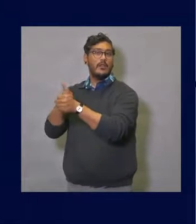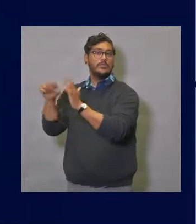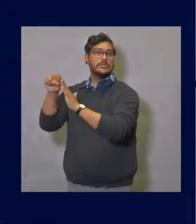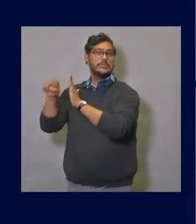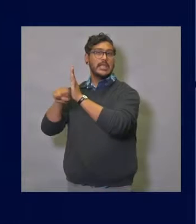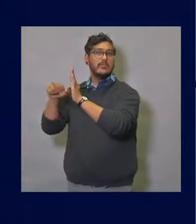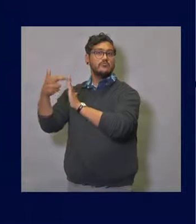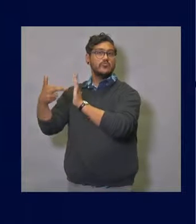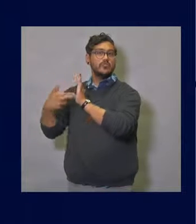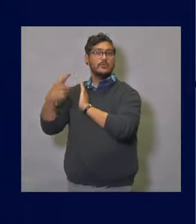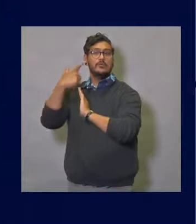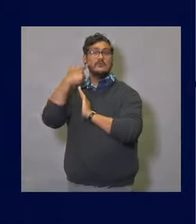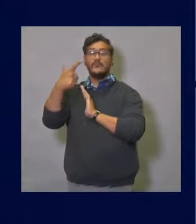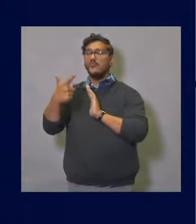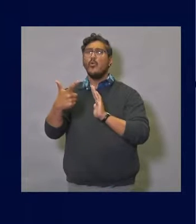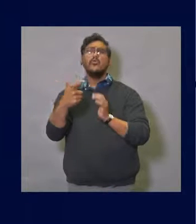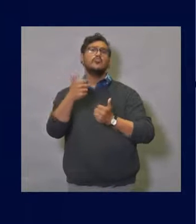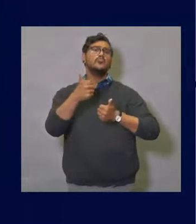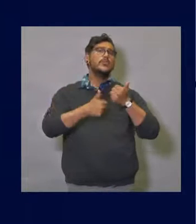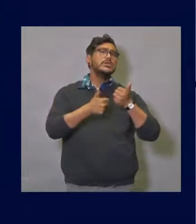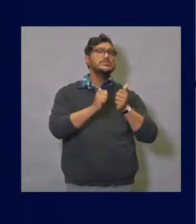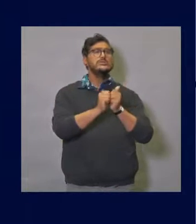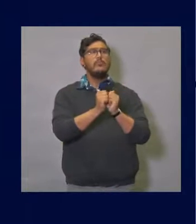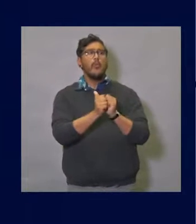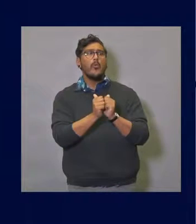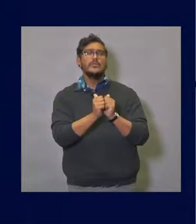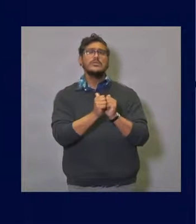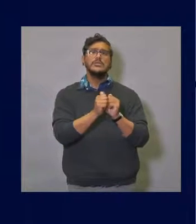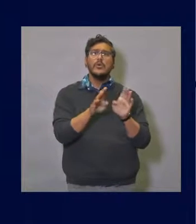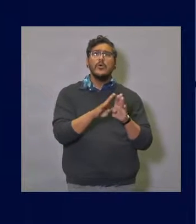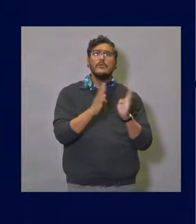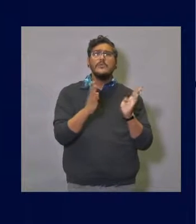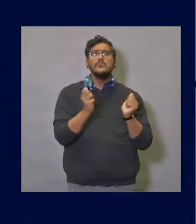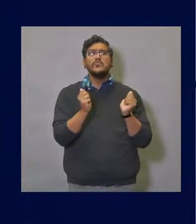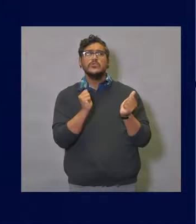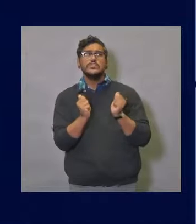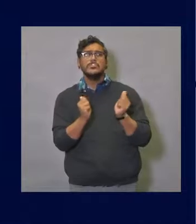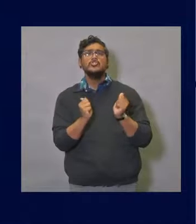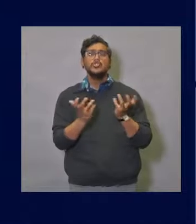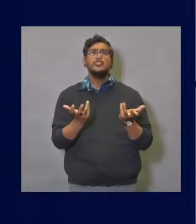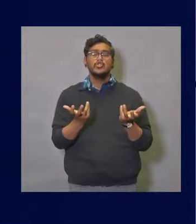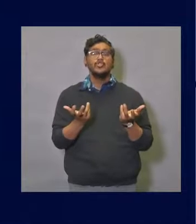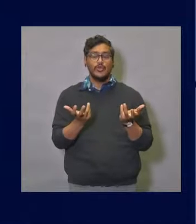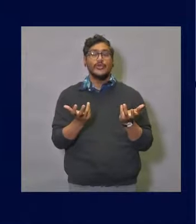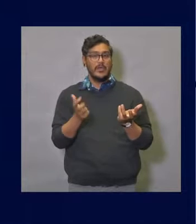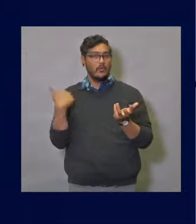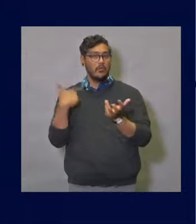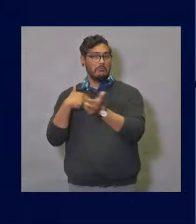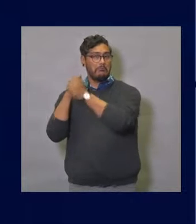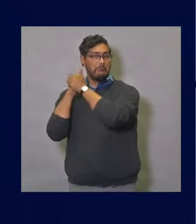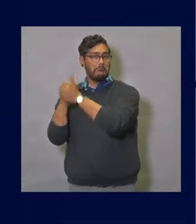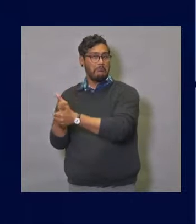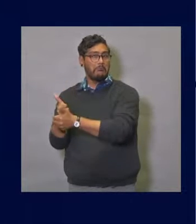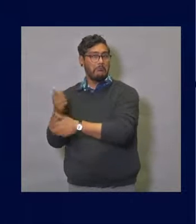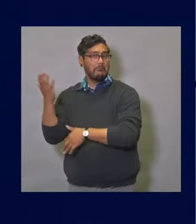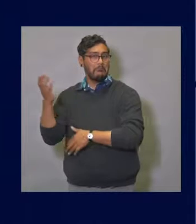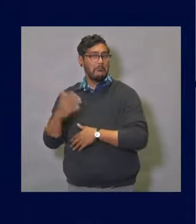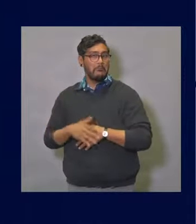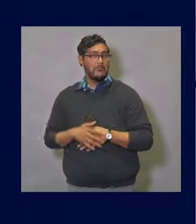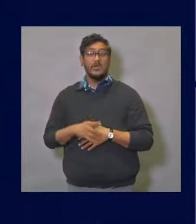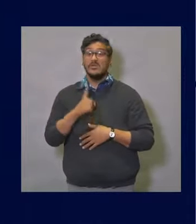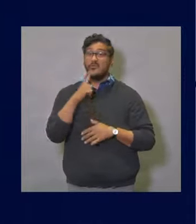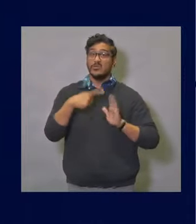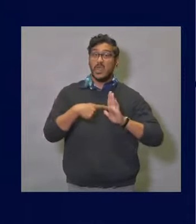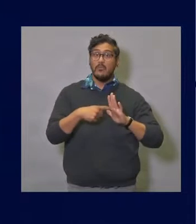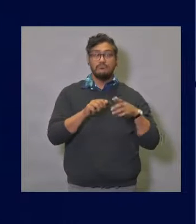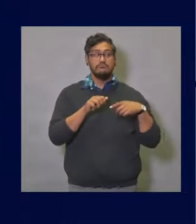para permitir qué deportes y actividades que requieren realizarse en espacios interiores, incluyendo el